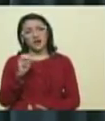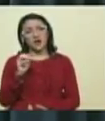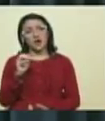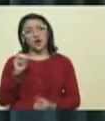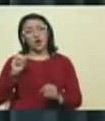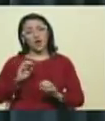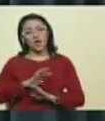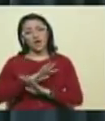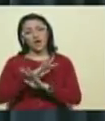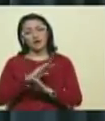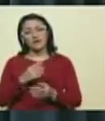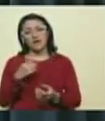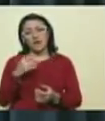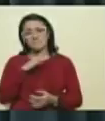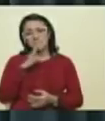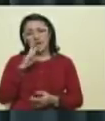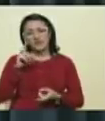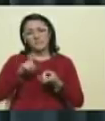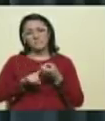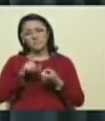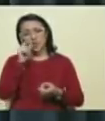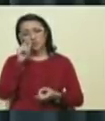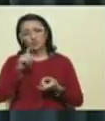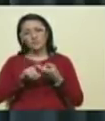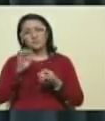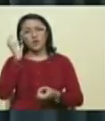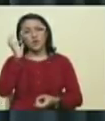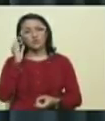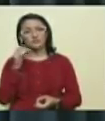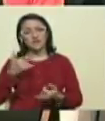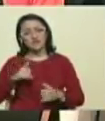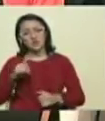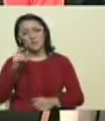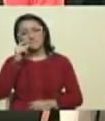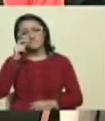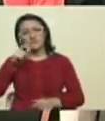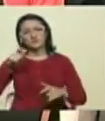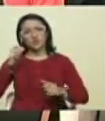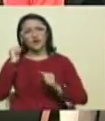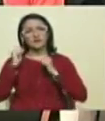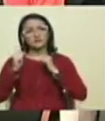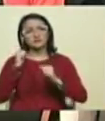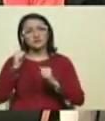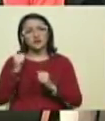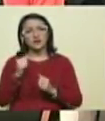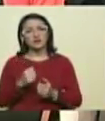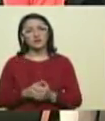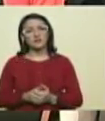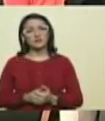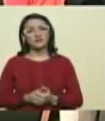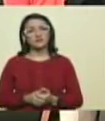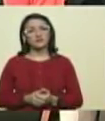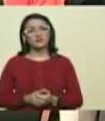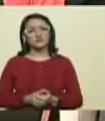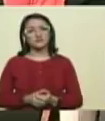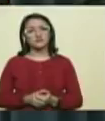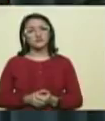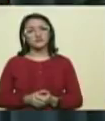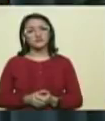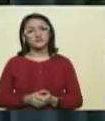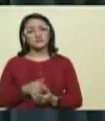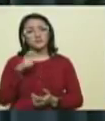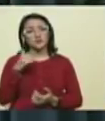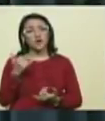madres, esposos, esposas, hijos de personas asesinadas, de personas agredidas, de personas que ahora